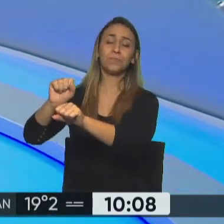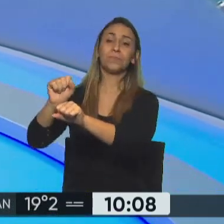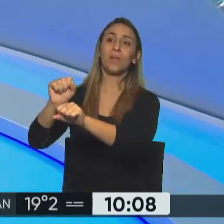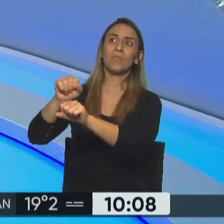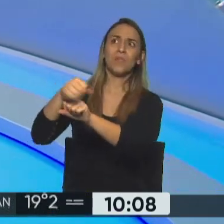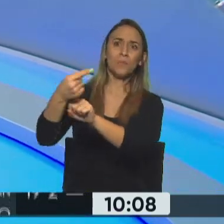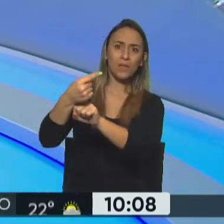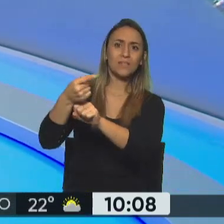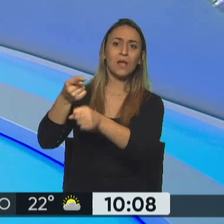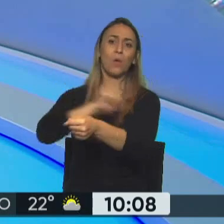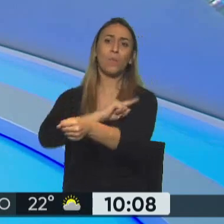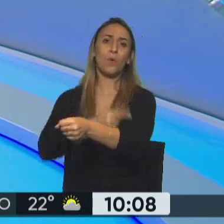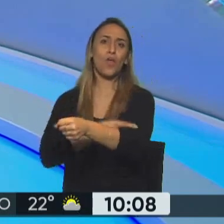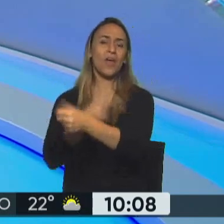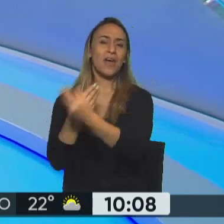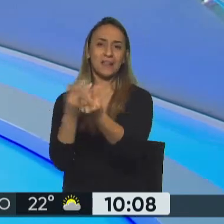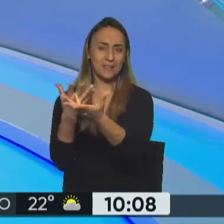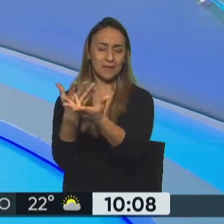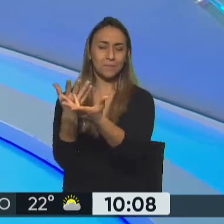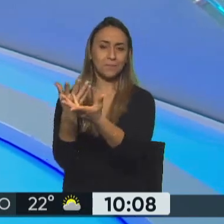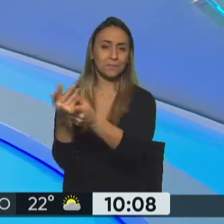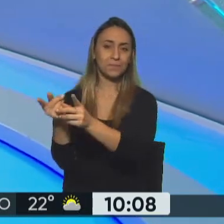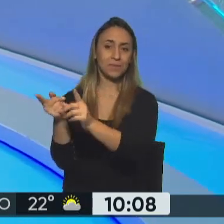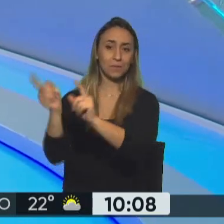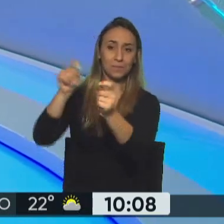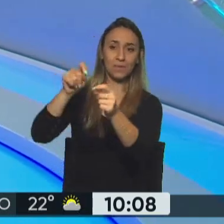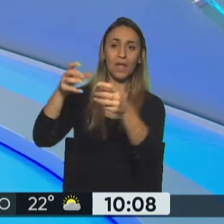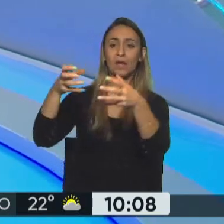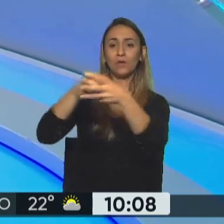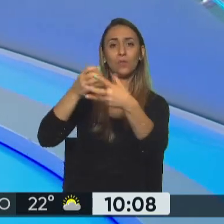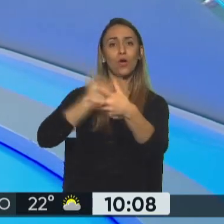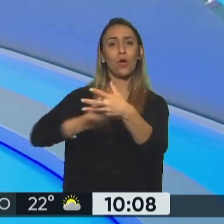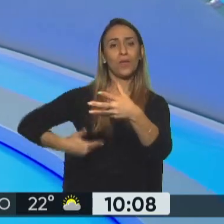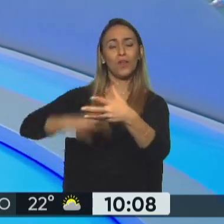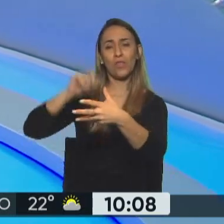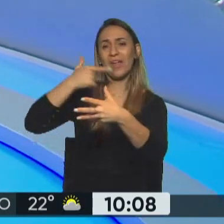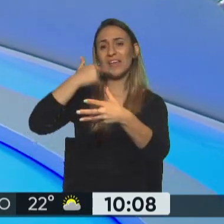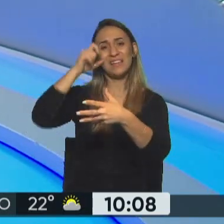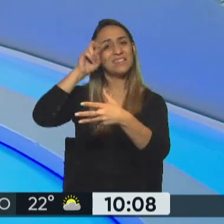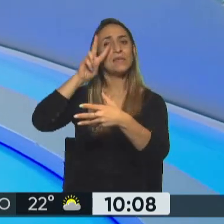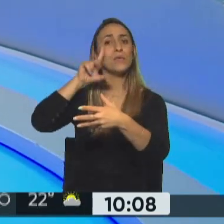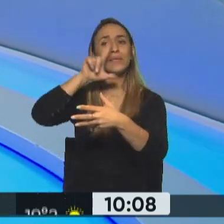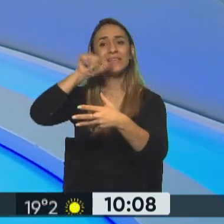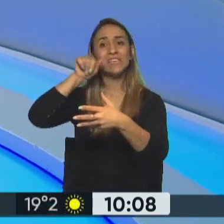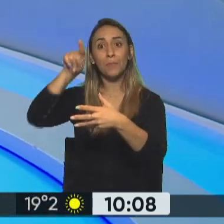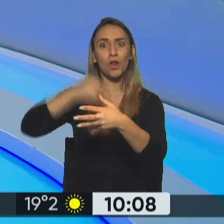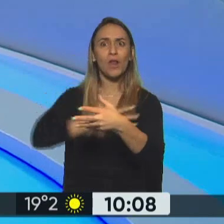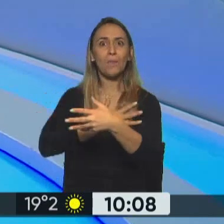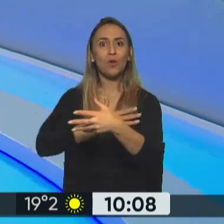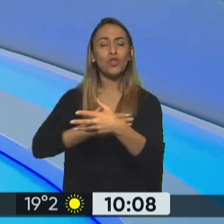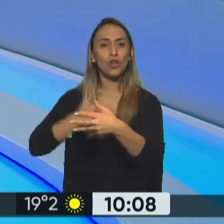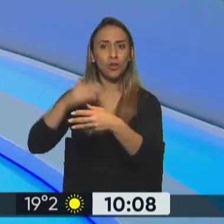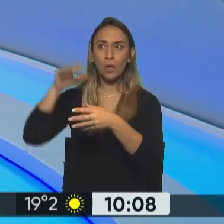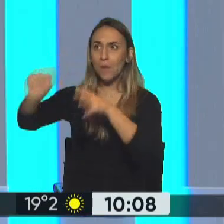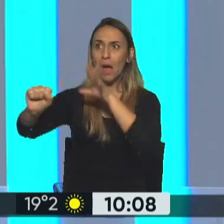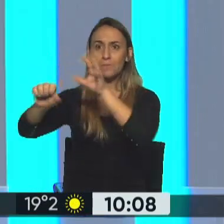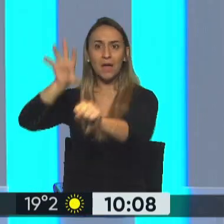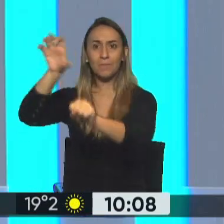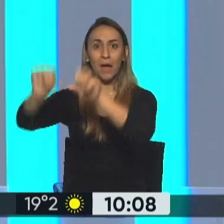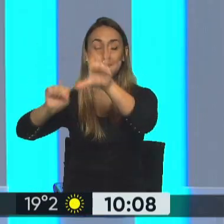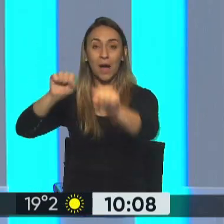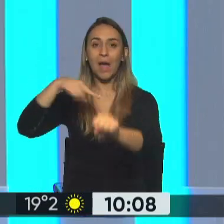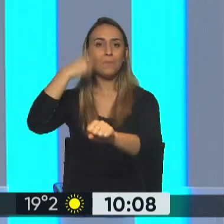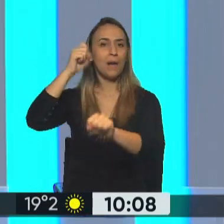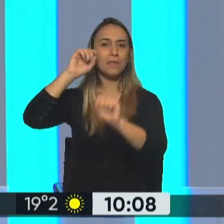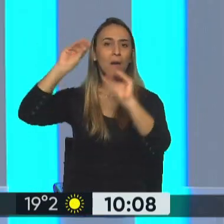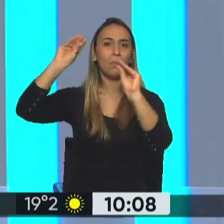que pasa a las juntas de Sevilla, por ejemplo. A medida que iba avanzando Napoleón, España cae, entonces ya no había